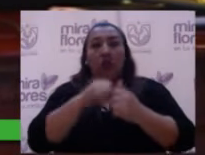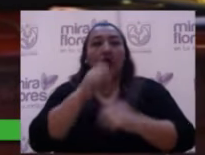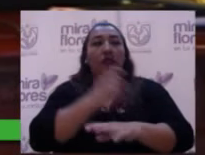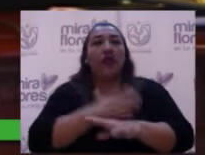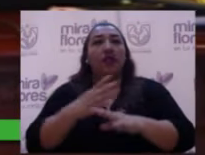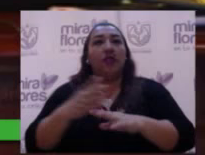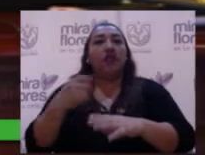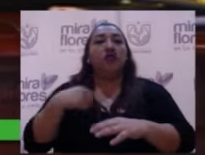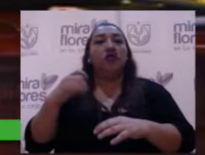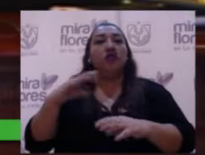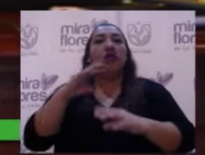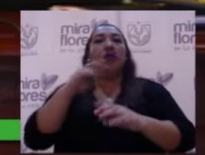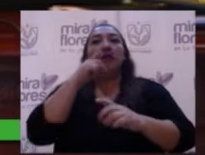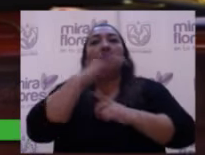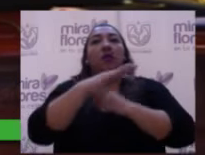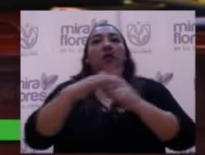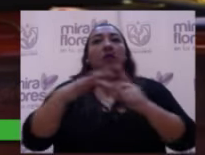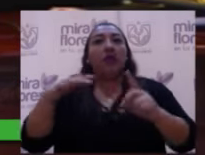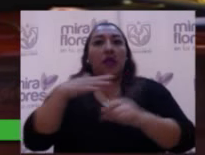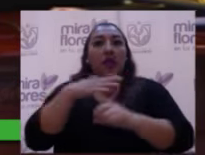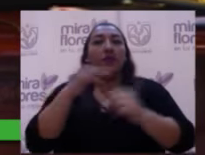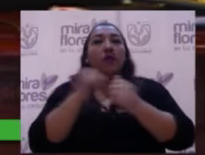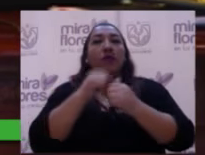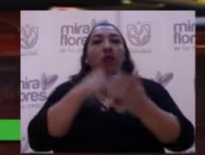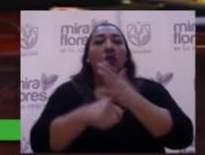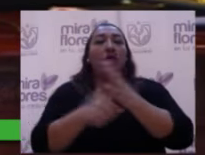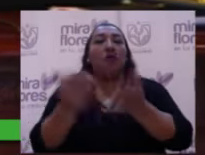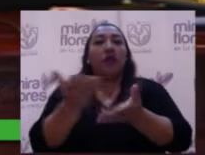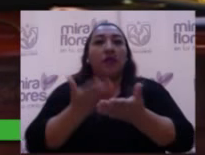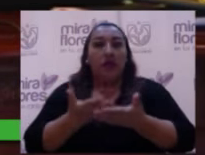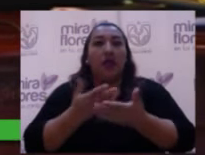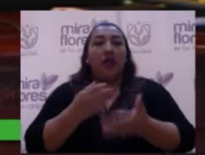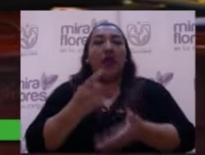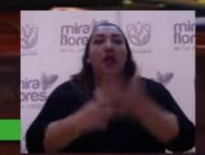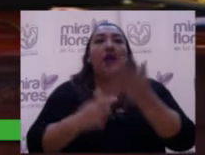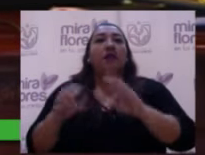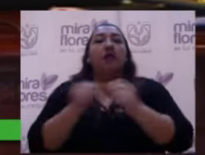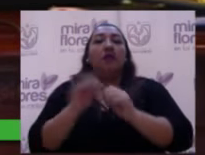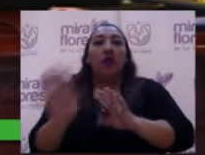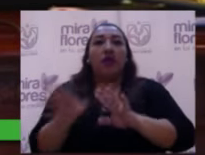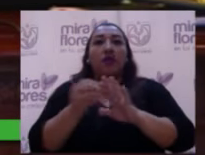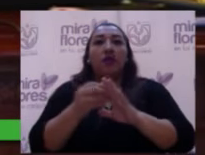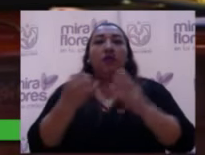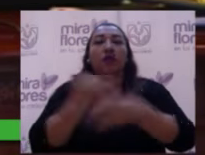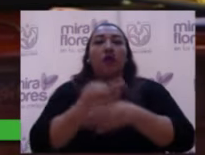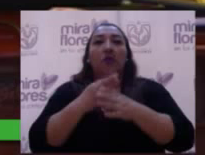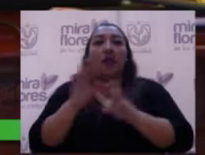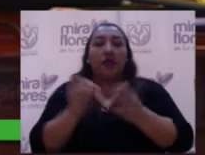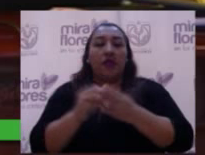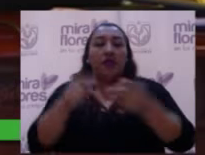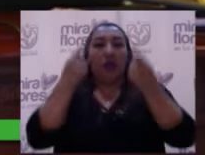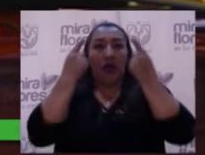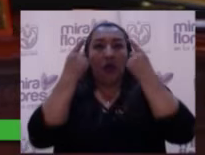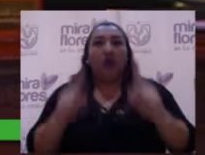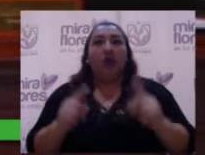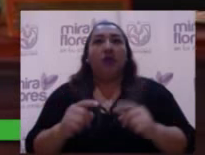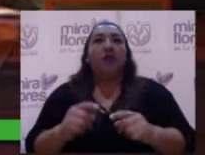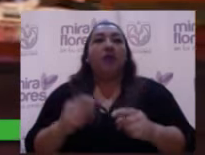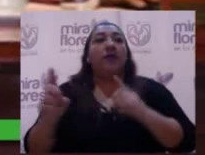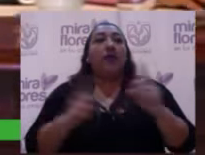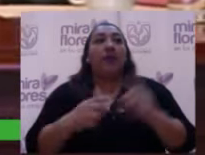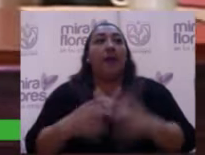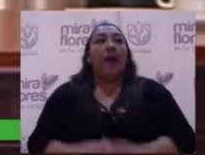Desarrollo Socioambiental, de conformidad con la documentación sustentatoria que obra como anexo y que forma parte del presente acuerdo. Al